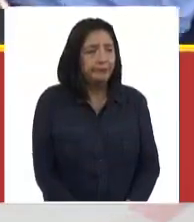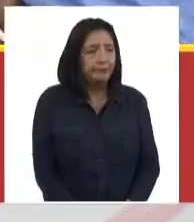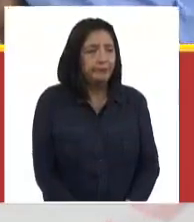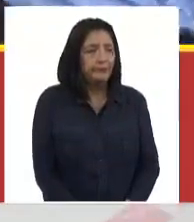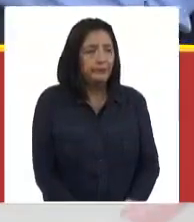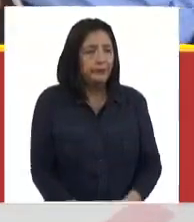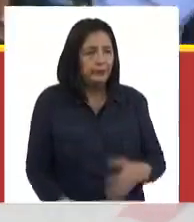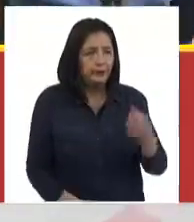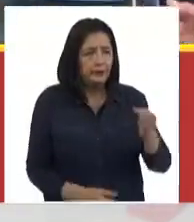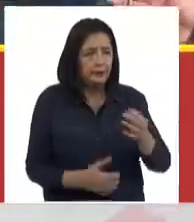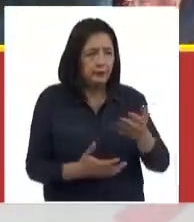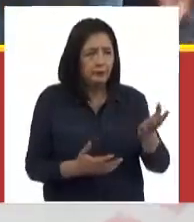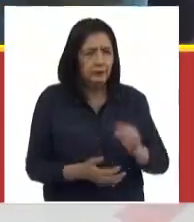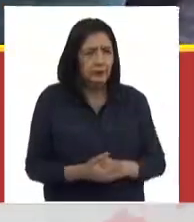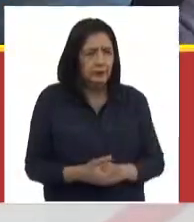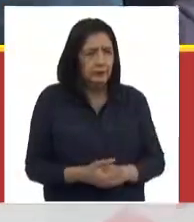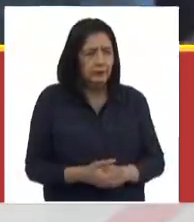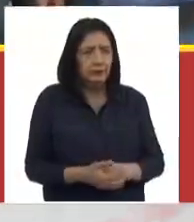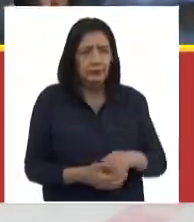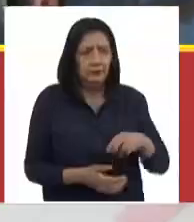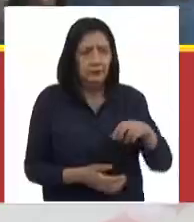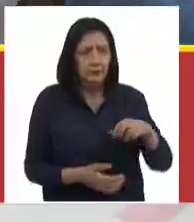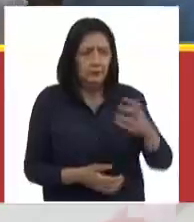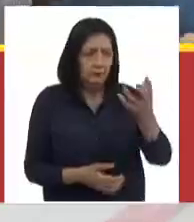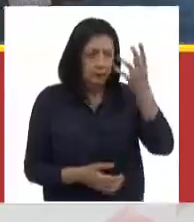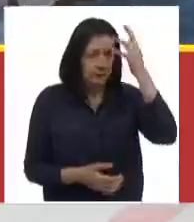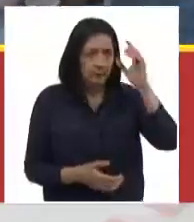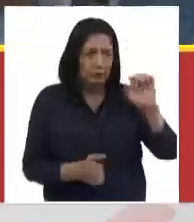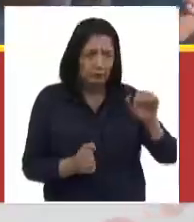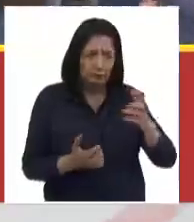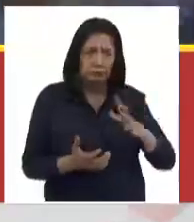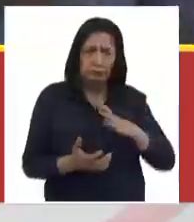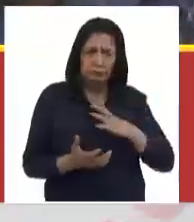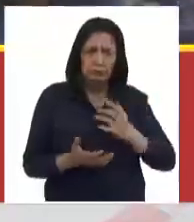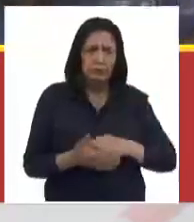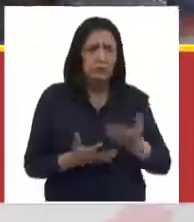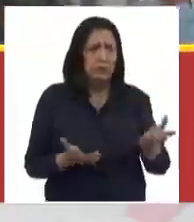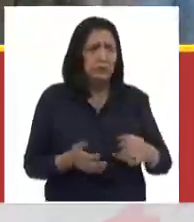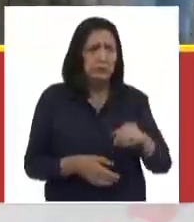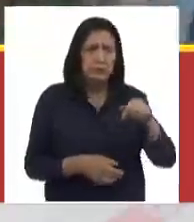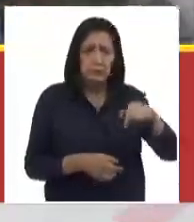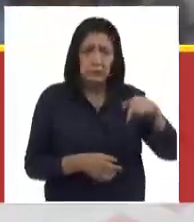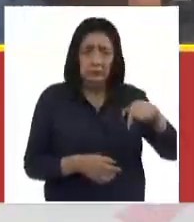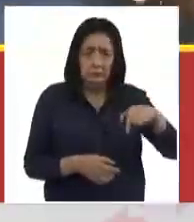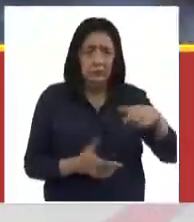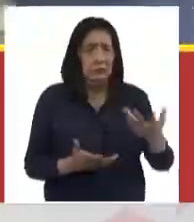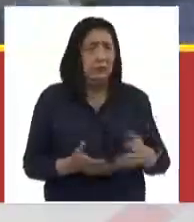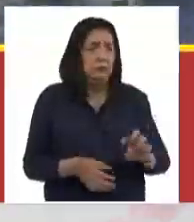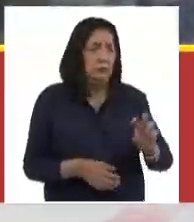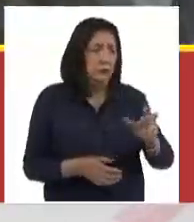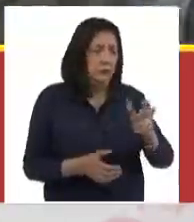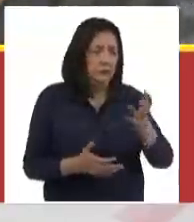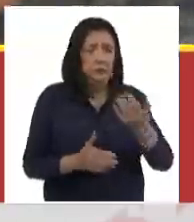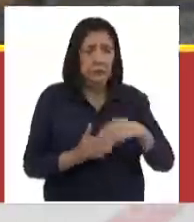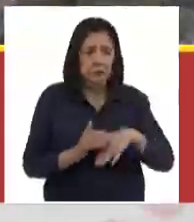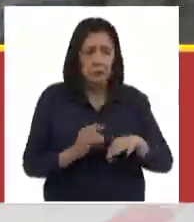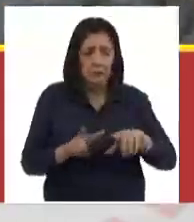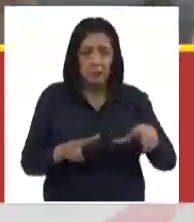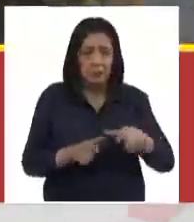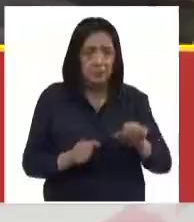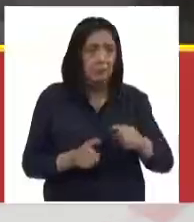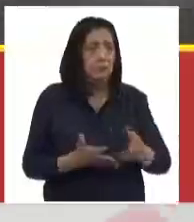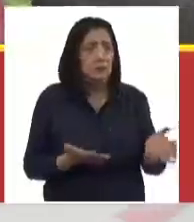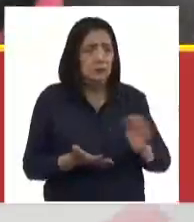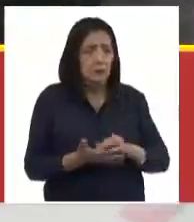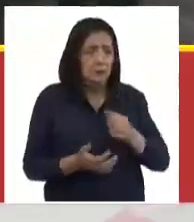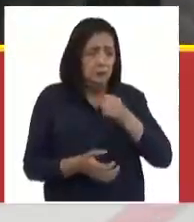En realidad, sí. Bueno, a Pedro Castillo sí se muestra bastante condescendiente con los medios locales. Ahora acaba de ingresar a una radio local para dar